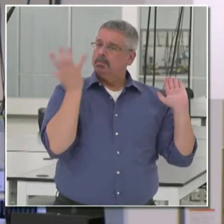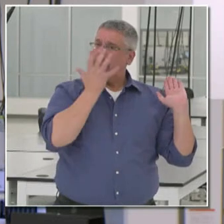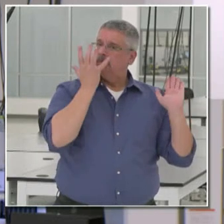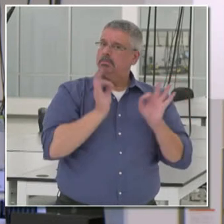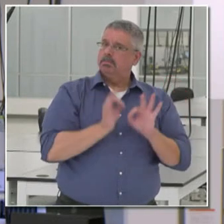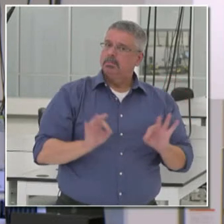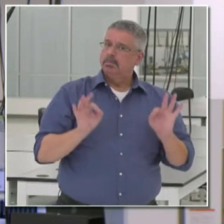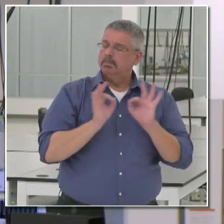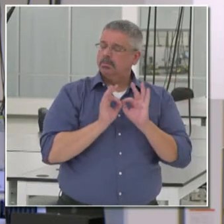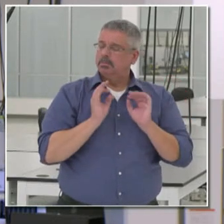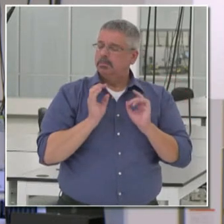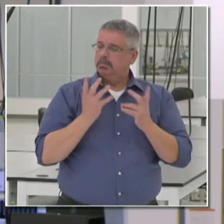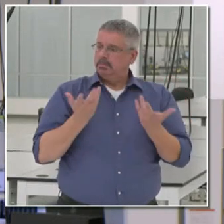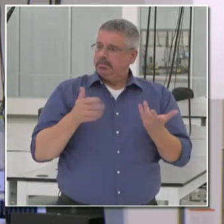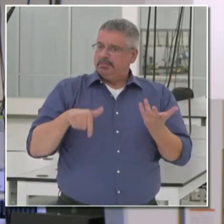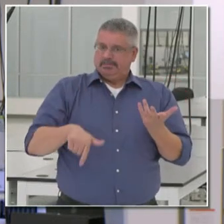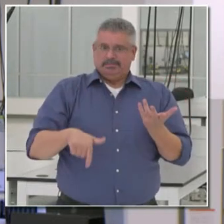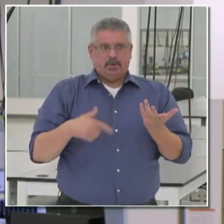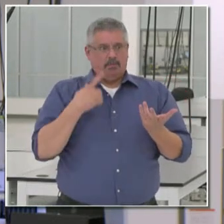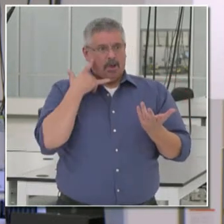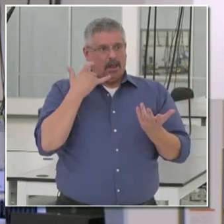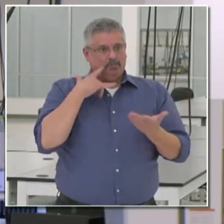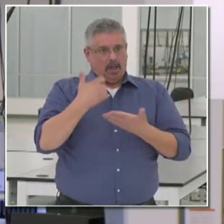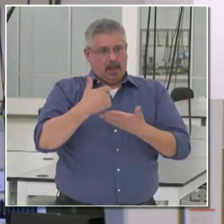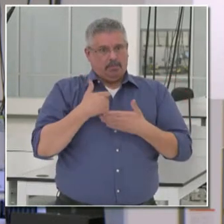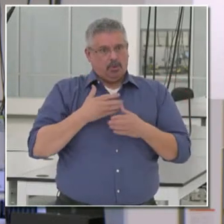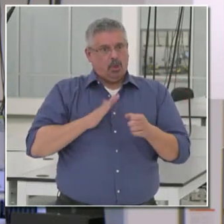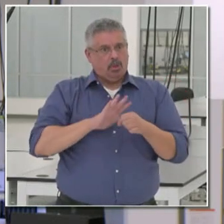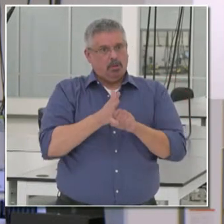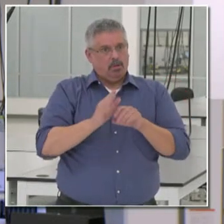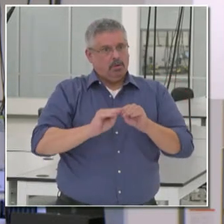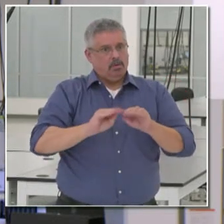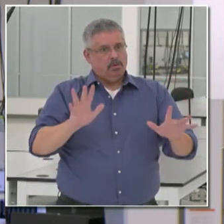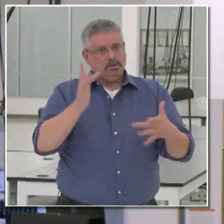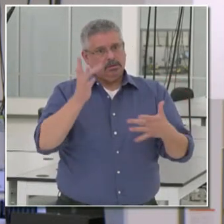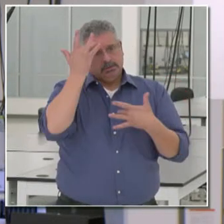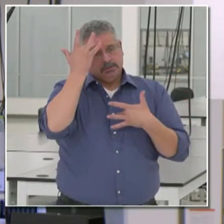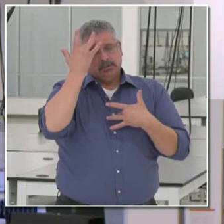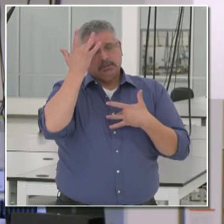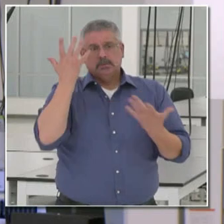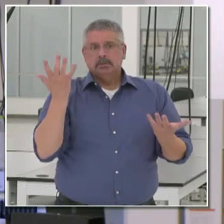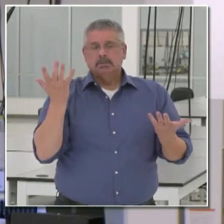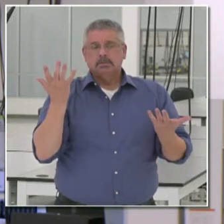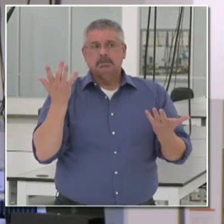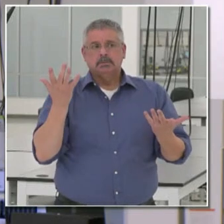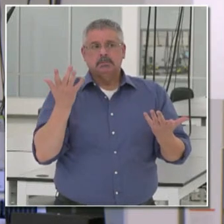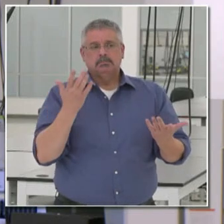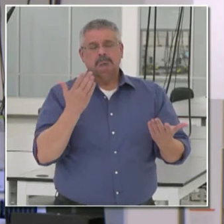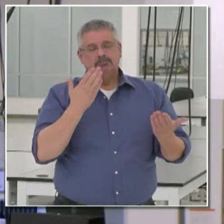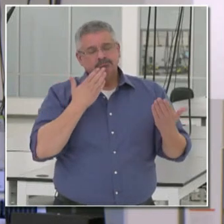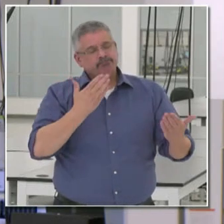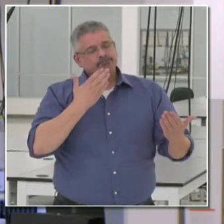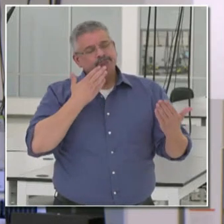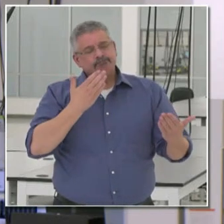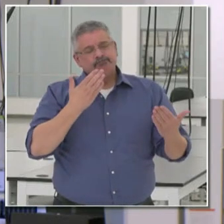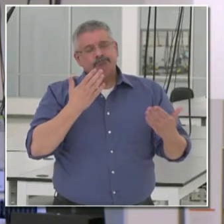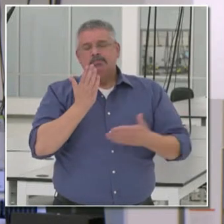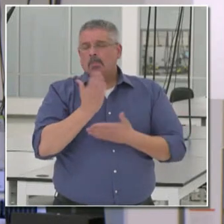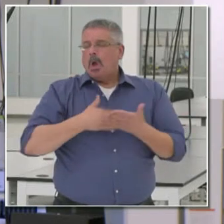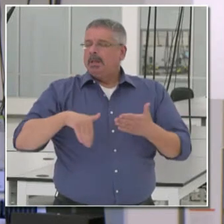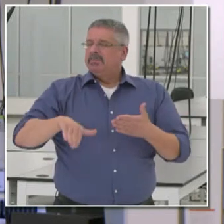del estado que ven ustedes a mis espaldas para ayudarnos a sobreponernos a esta pandemia así que con un gran